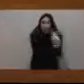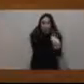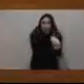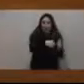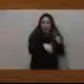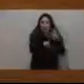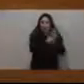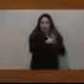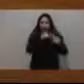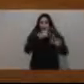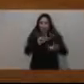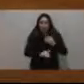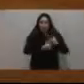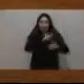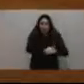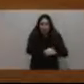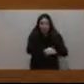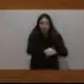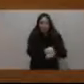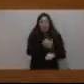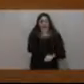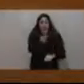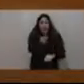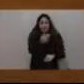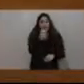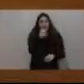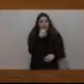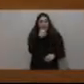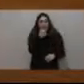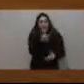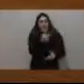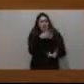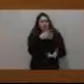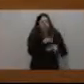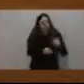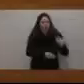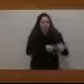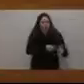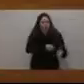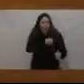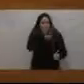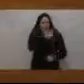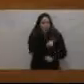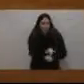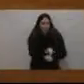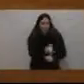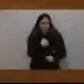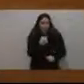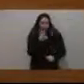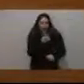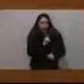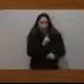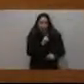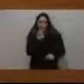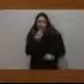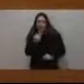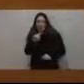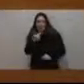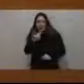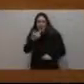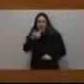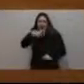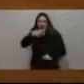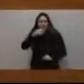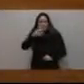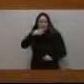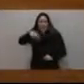legalidad vigente, sino que, por lo que nos dicen, tiene usos ya potenciales. No lo digo yo, lo dice Nagas. Yo no sé de eso, usted no sabe